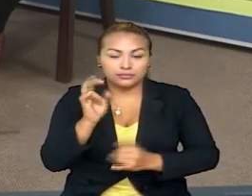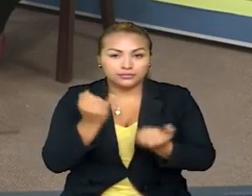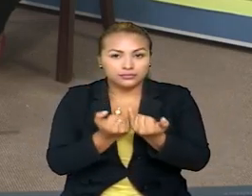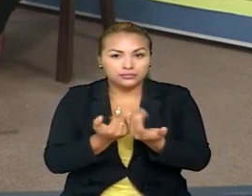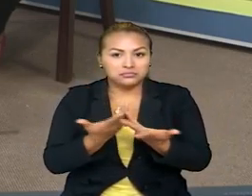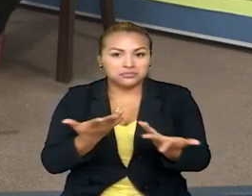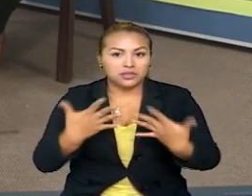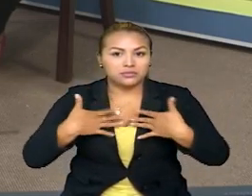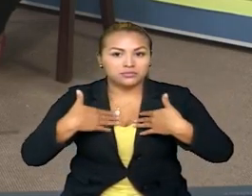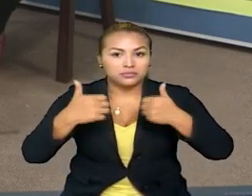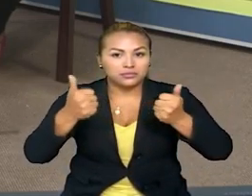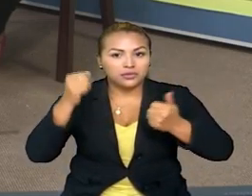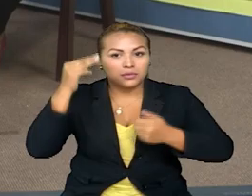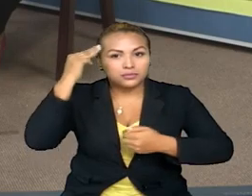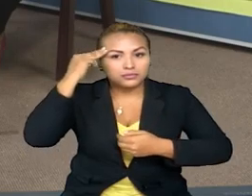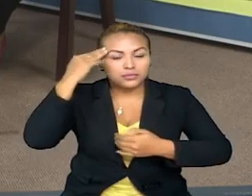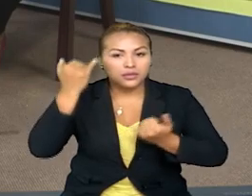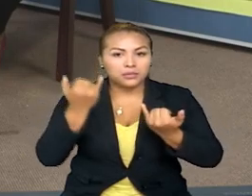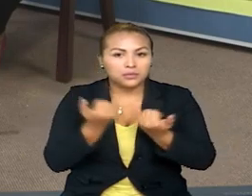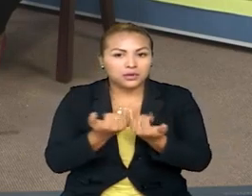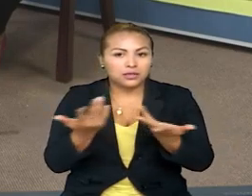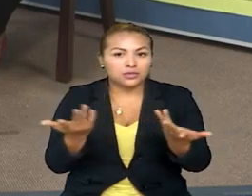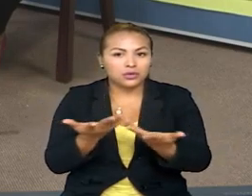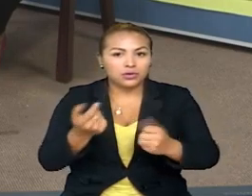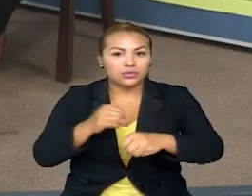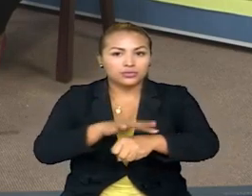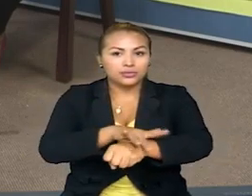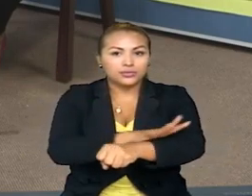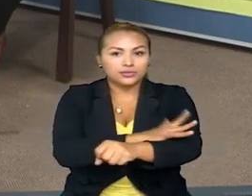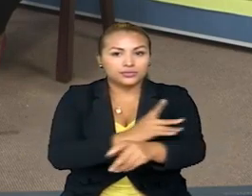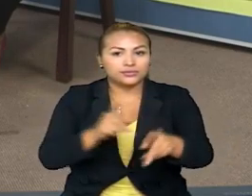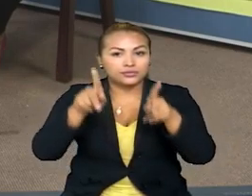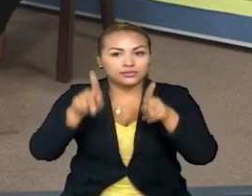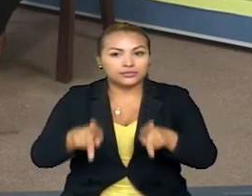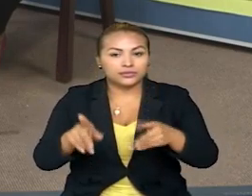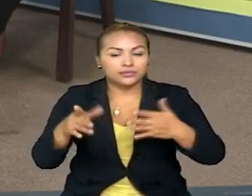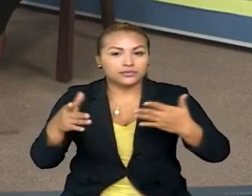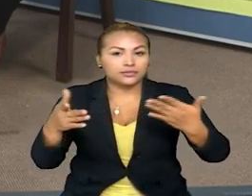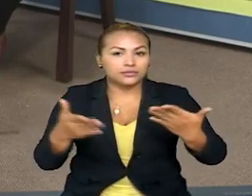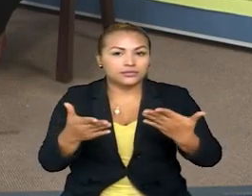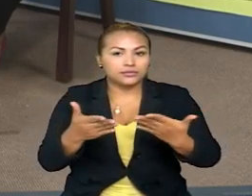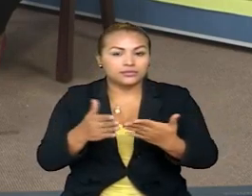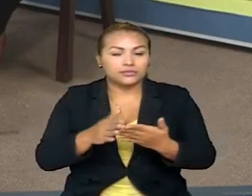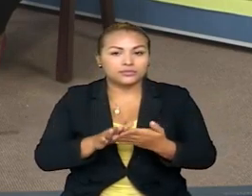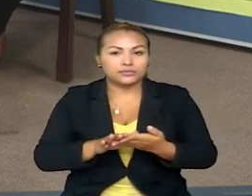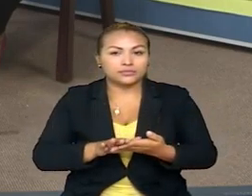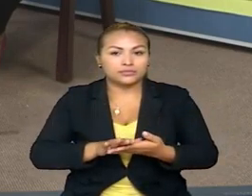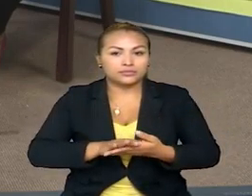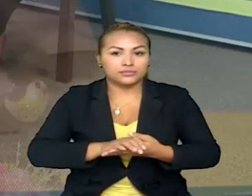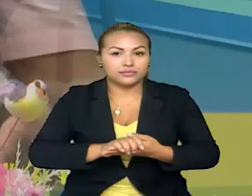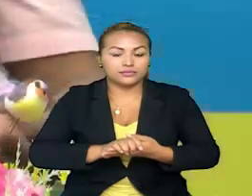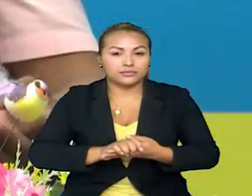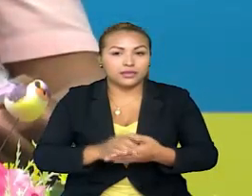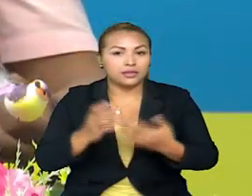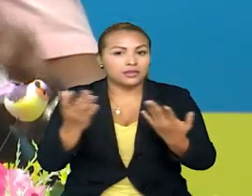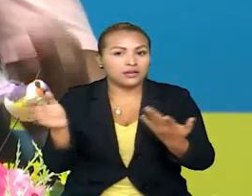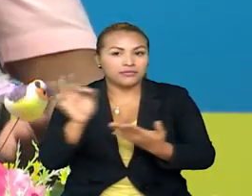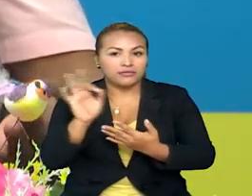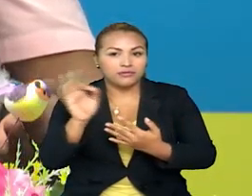tiene que ser con la salud emocional tiene que ver con los estilos de vida para prevenir